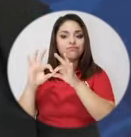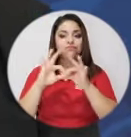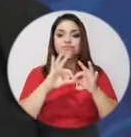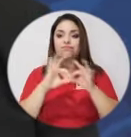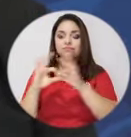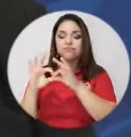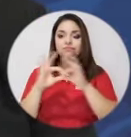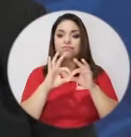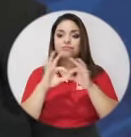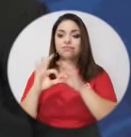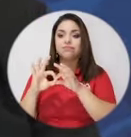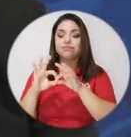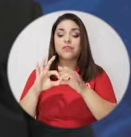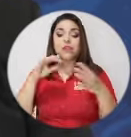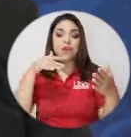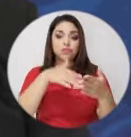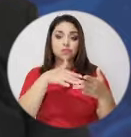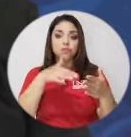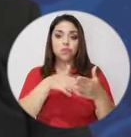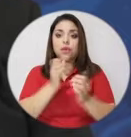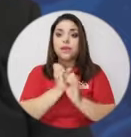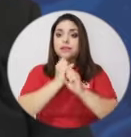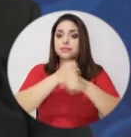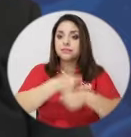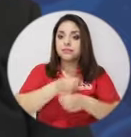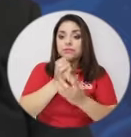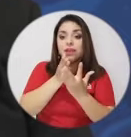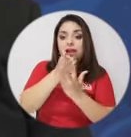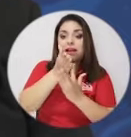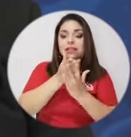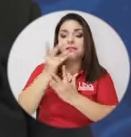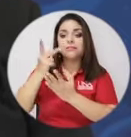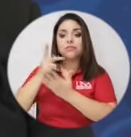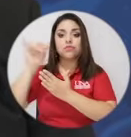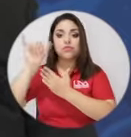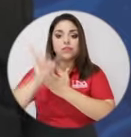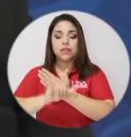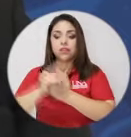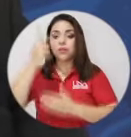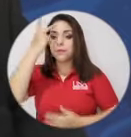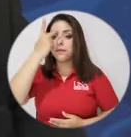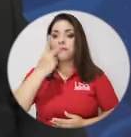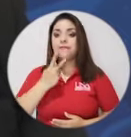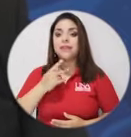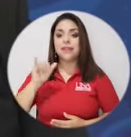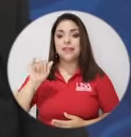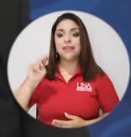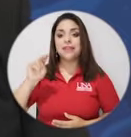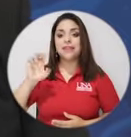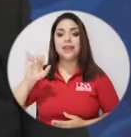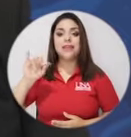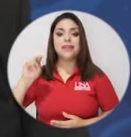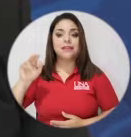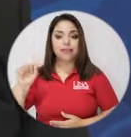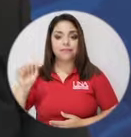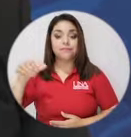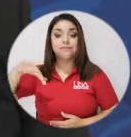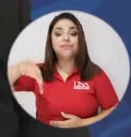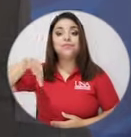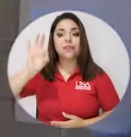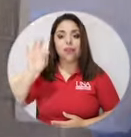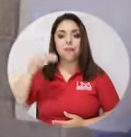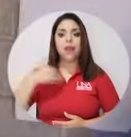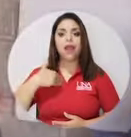¿verdad? En un estudio que hicimos a través del proyecto Perfiles, adscrito al INEINA, encontramos que hay